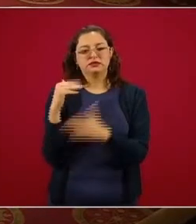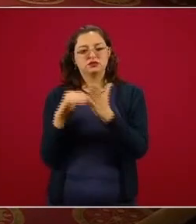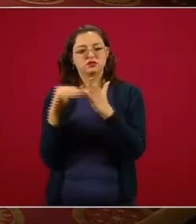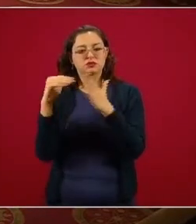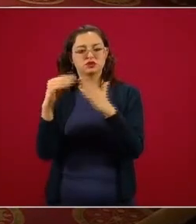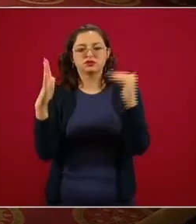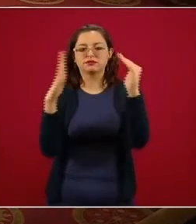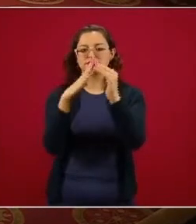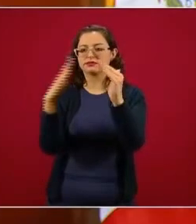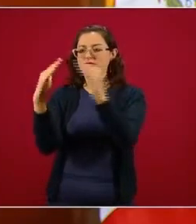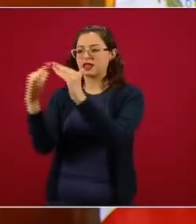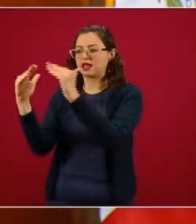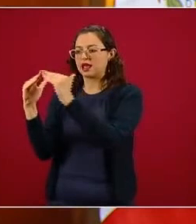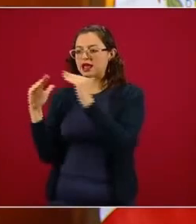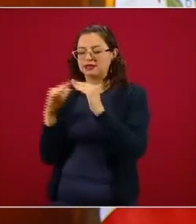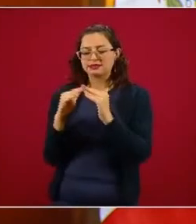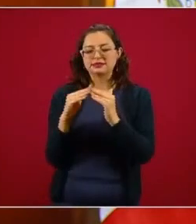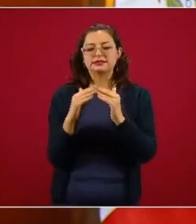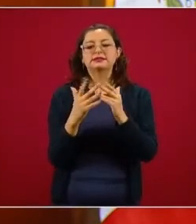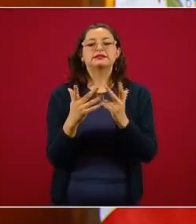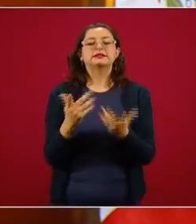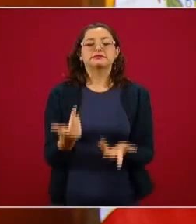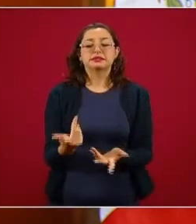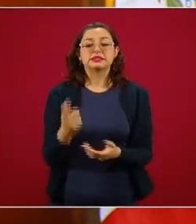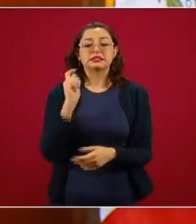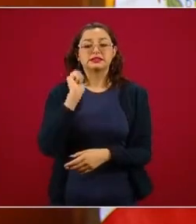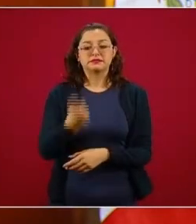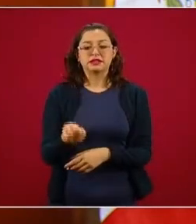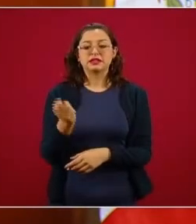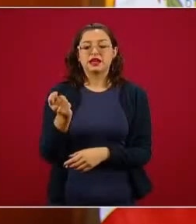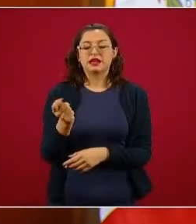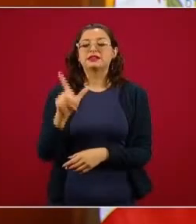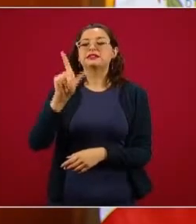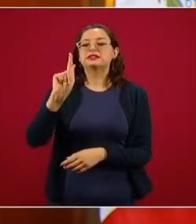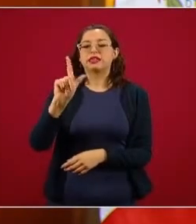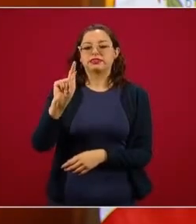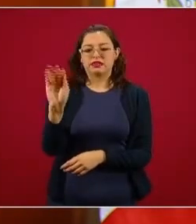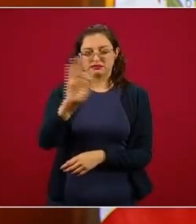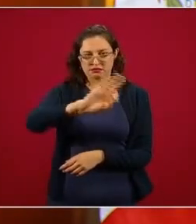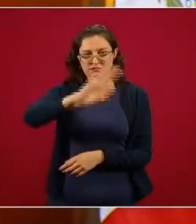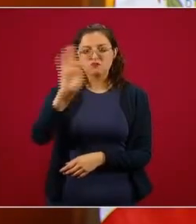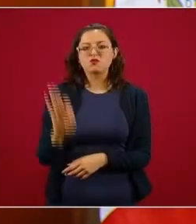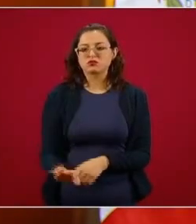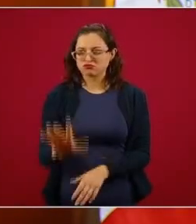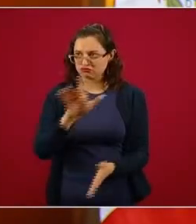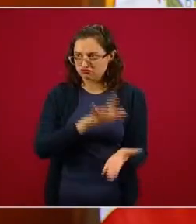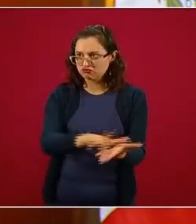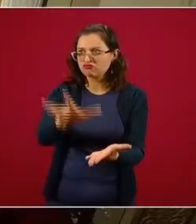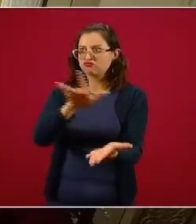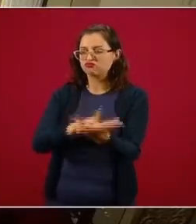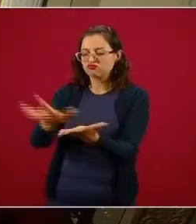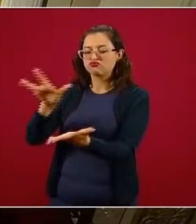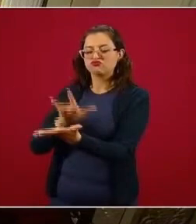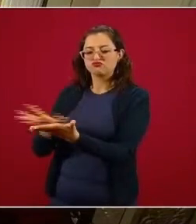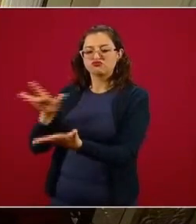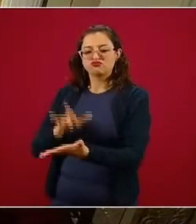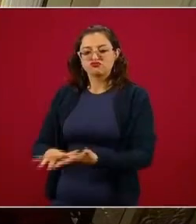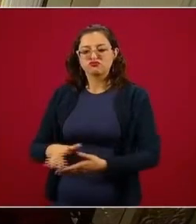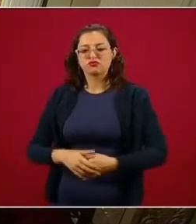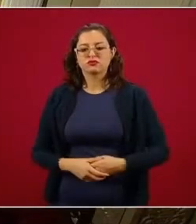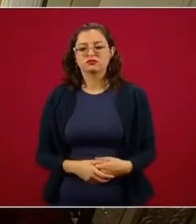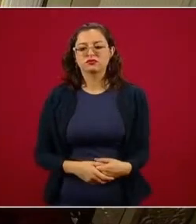hogares, el 70% de las familias del país.